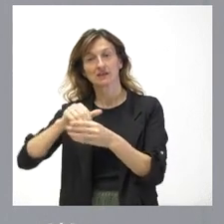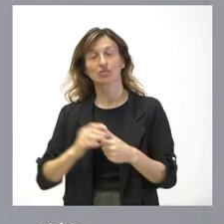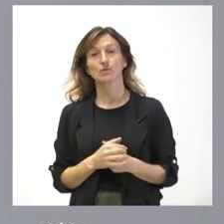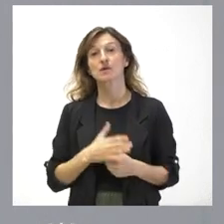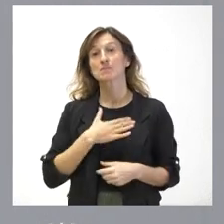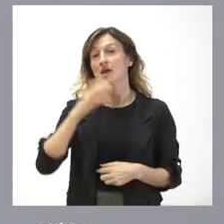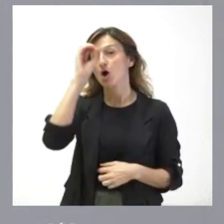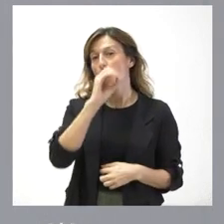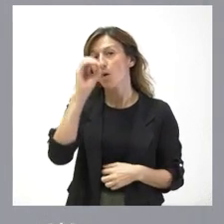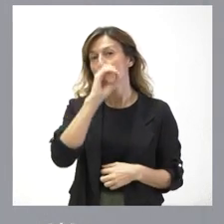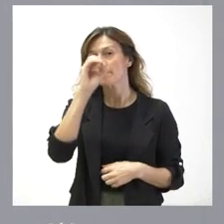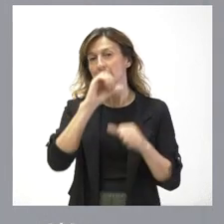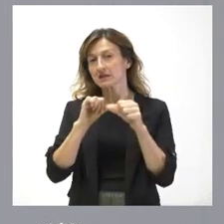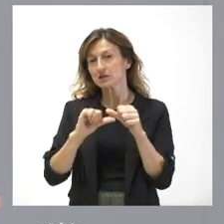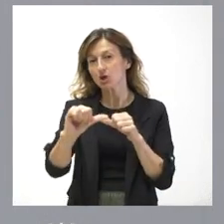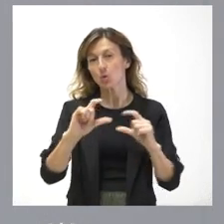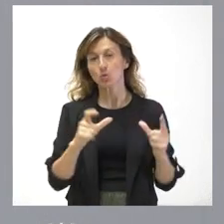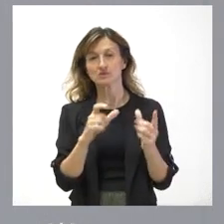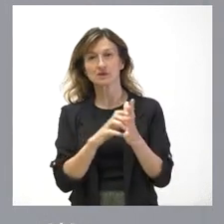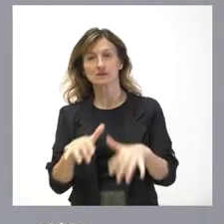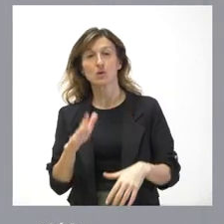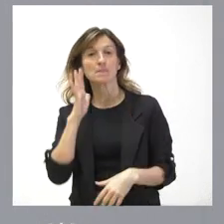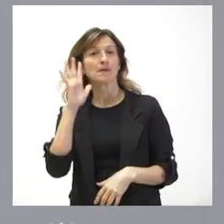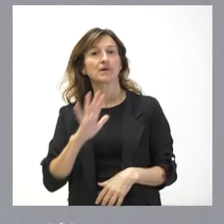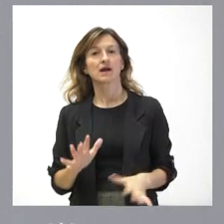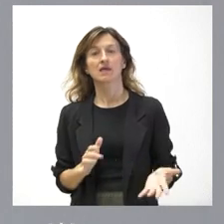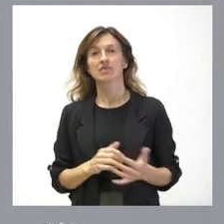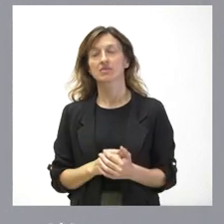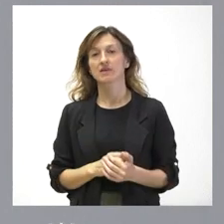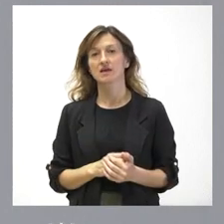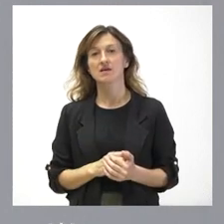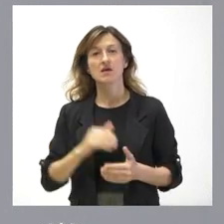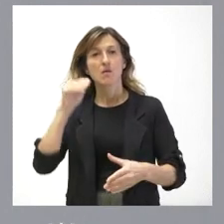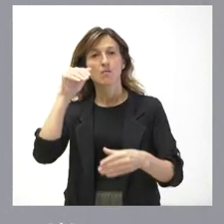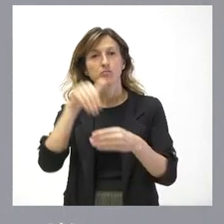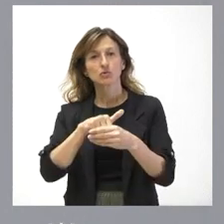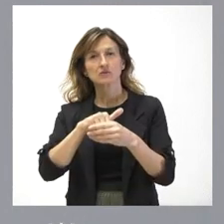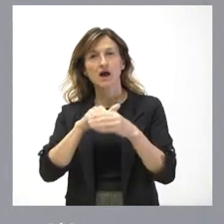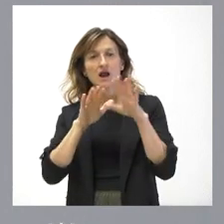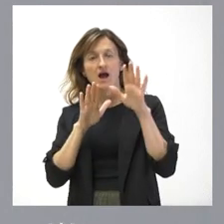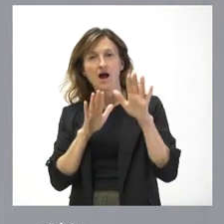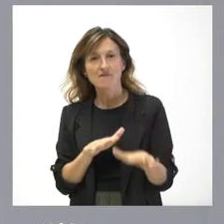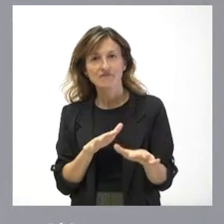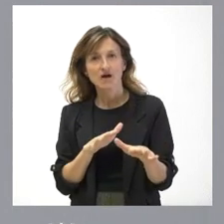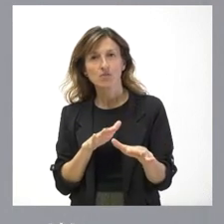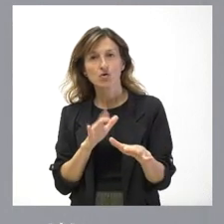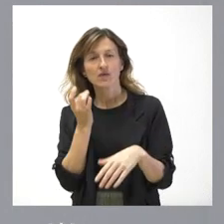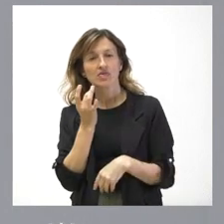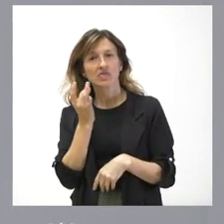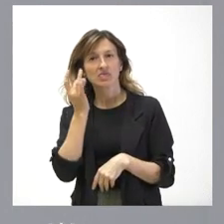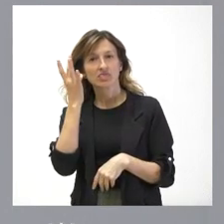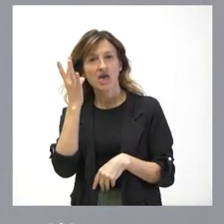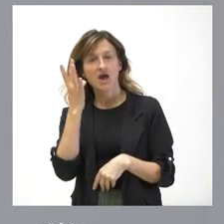posición cuál debe ser o cuál es la posición de la junta a mí me parece que no se puede votar a favor una iniciativa